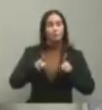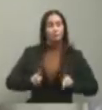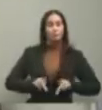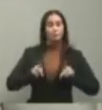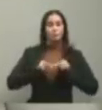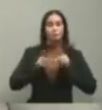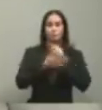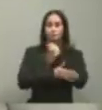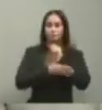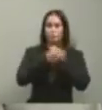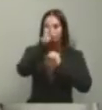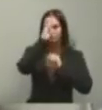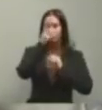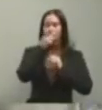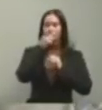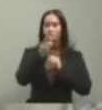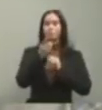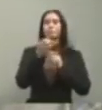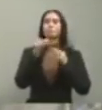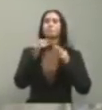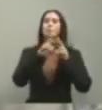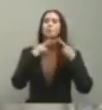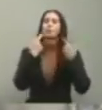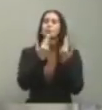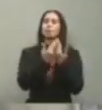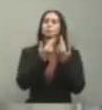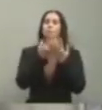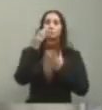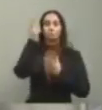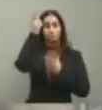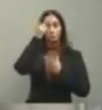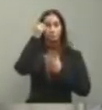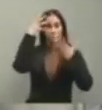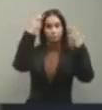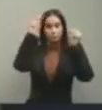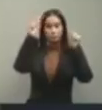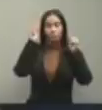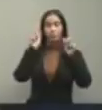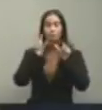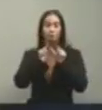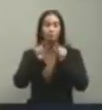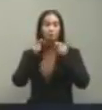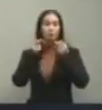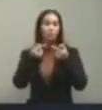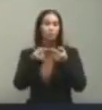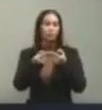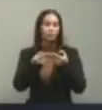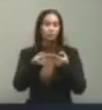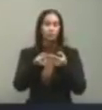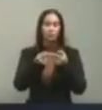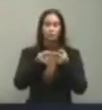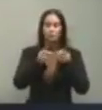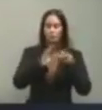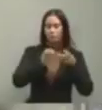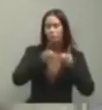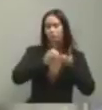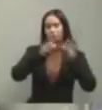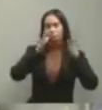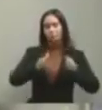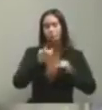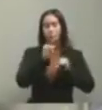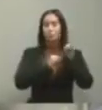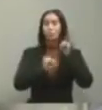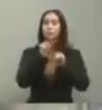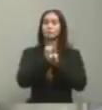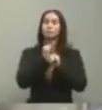dominicanas de manera que la reunión de hoy del presidente de la republica con los integrantes directivos de las instituciones de salud